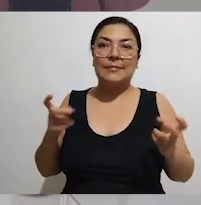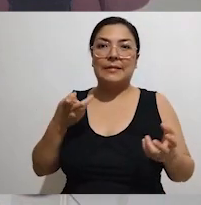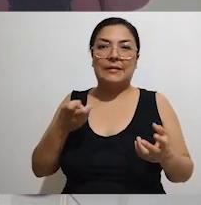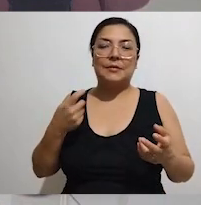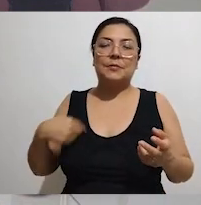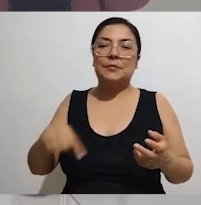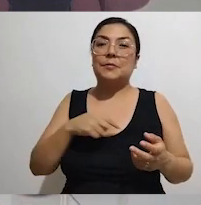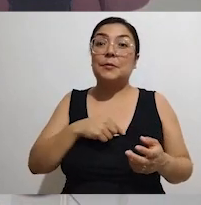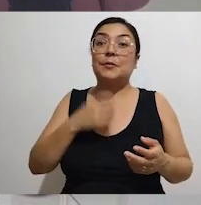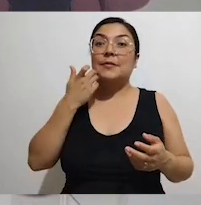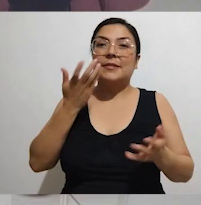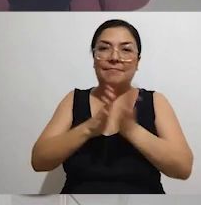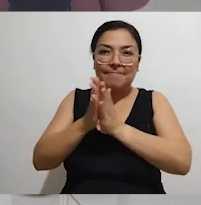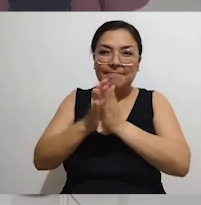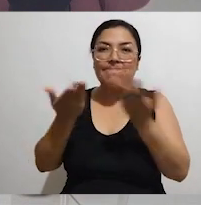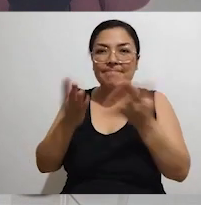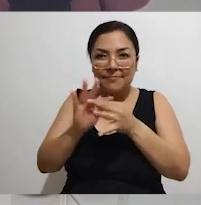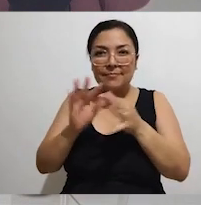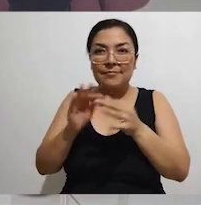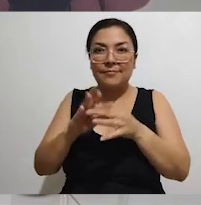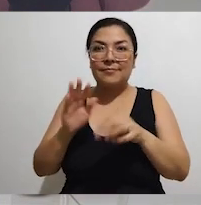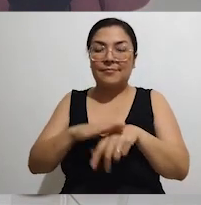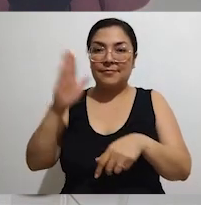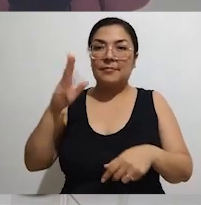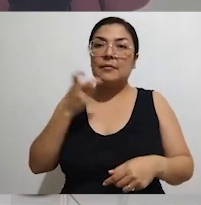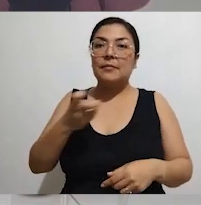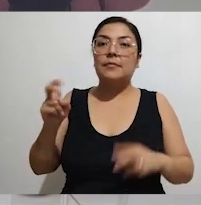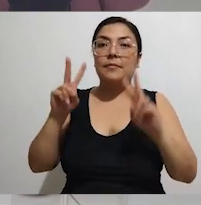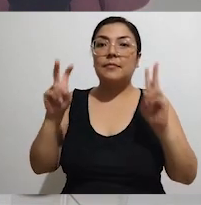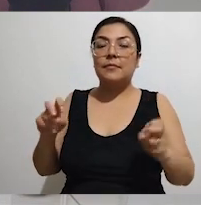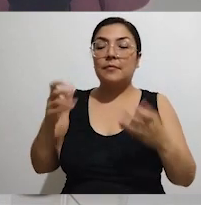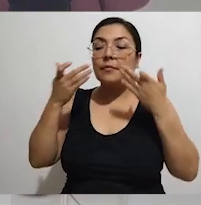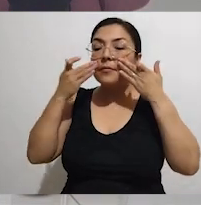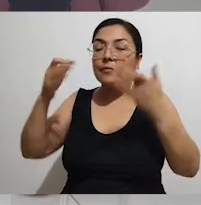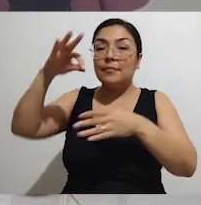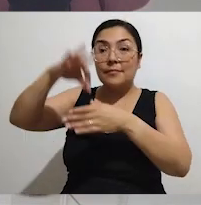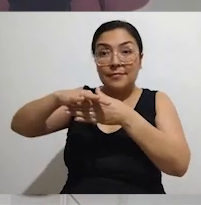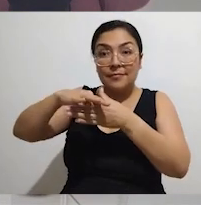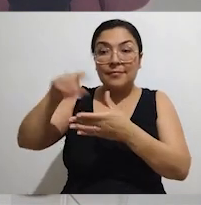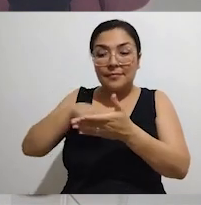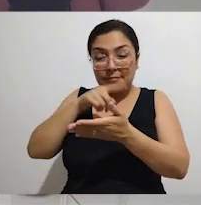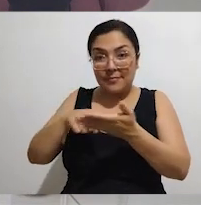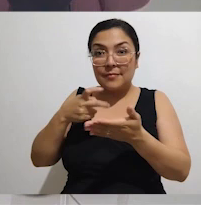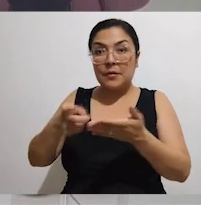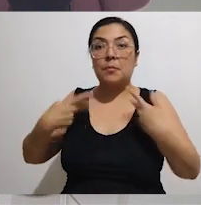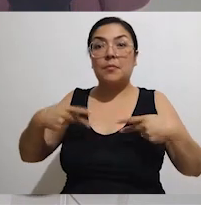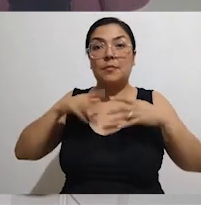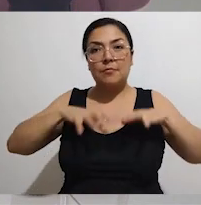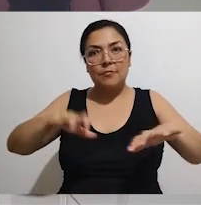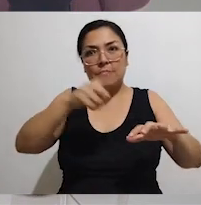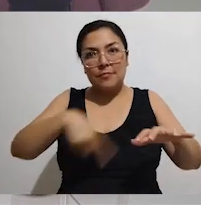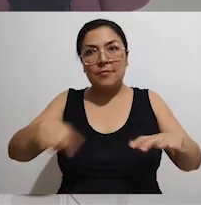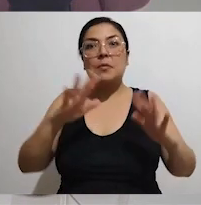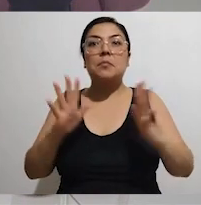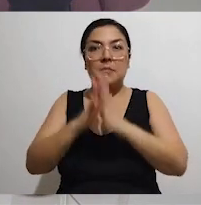en la agenda después de haberle dado seguimiento a la observación electoral, invitar a la ciudadanía que participara, las y a los